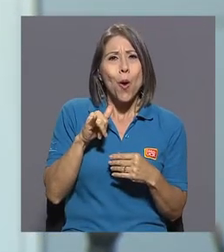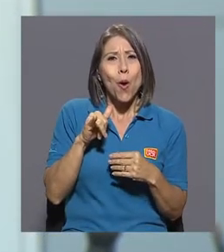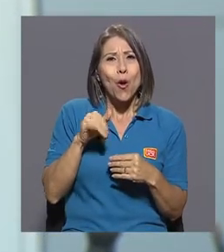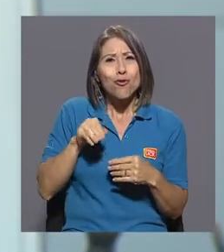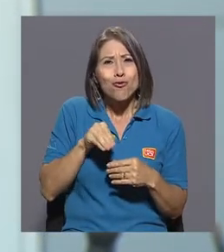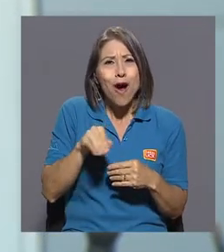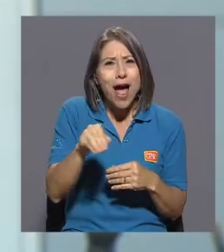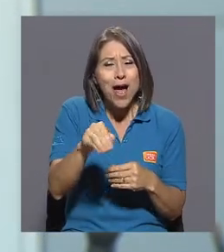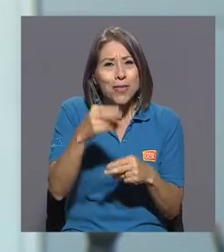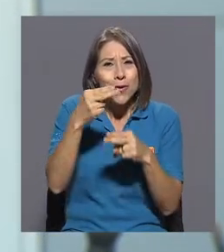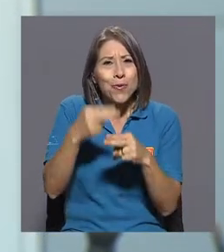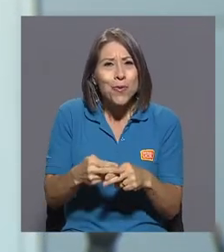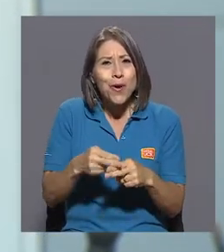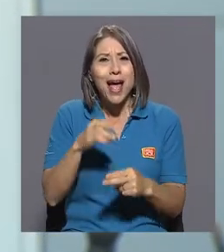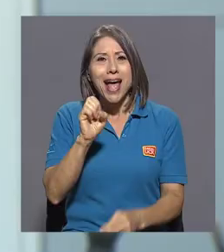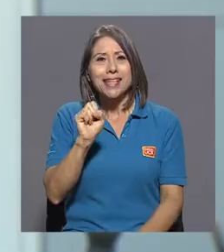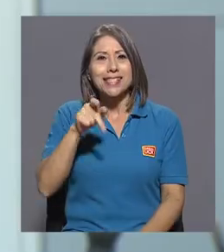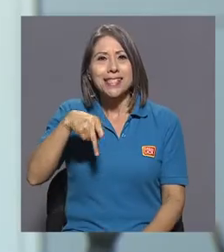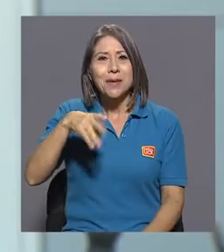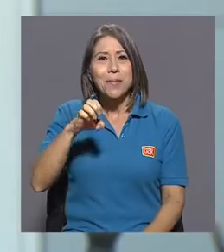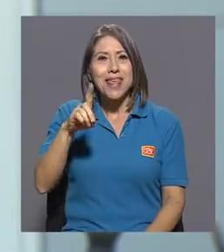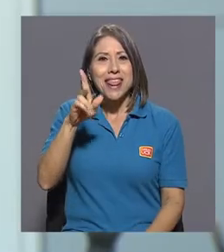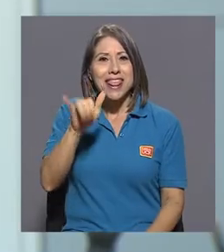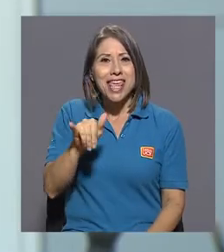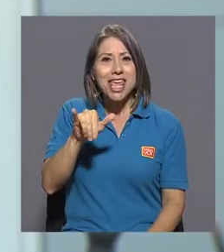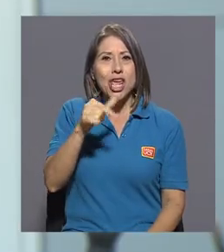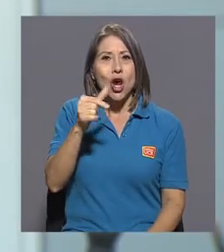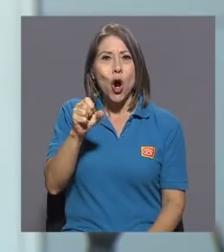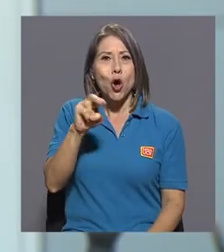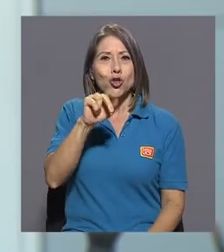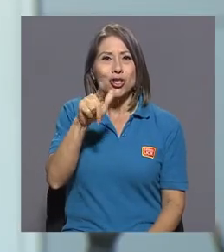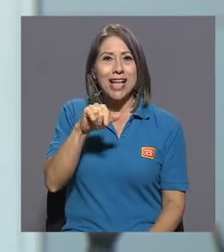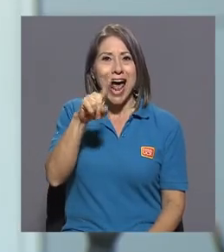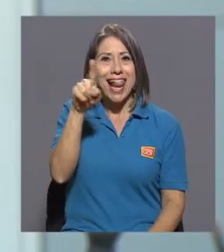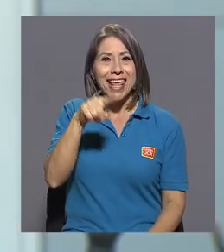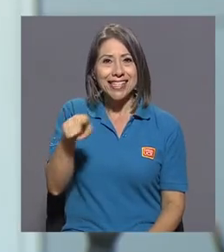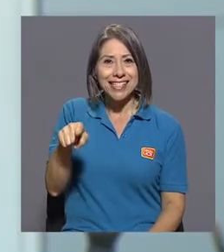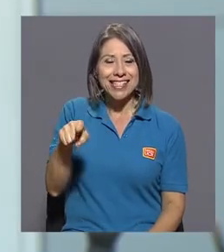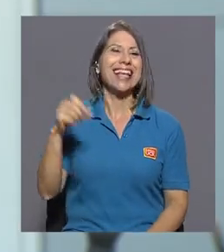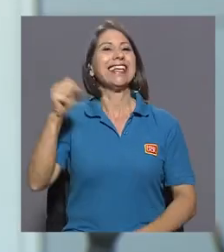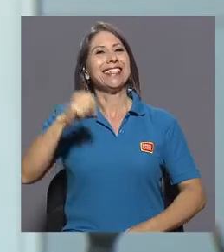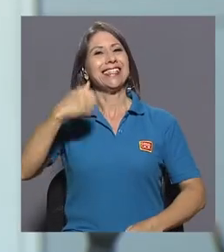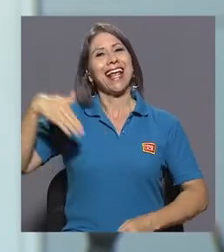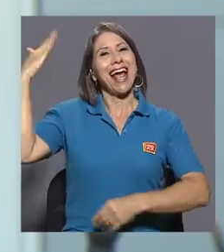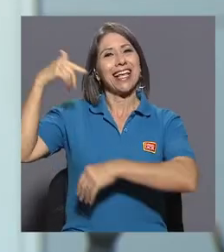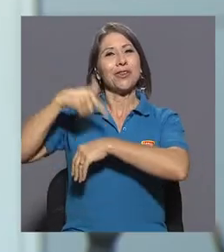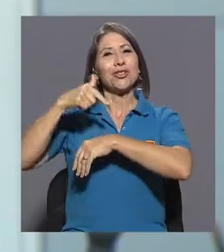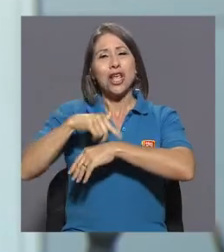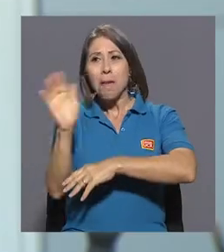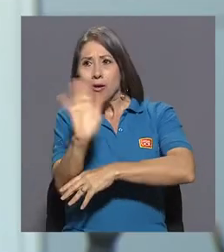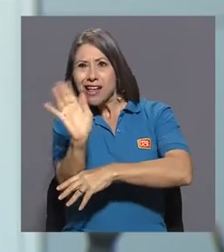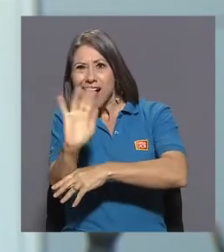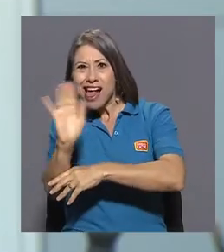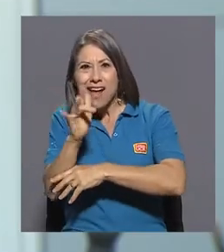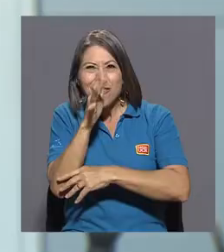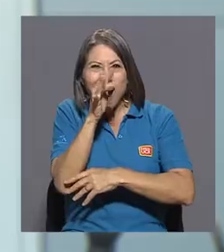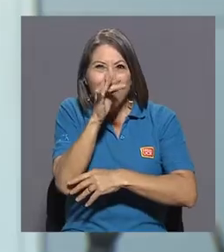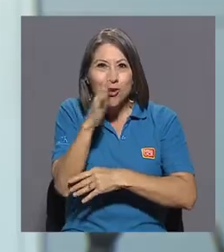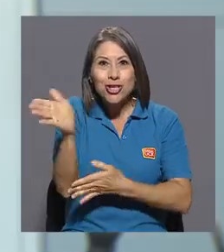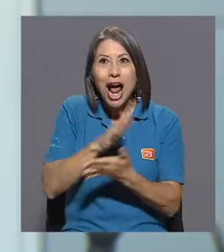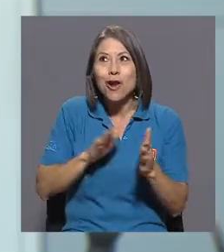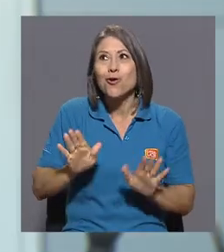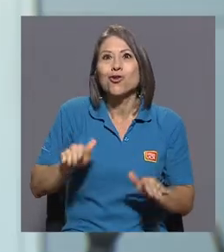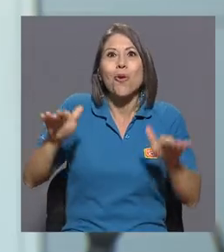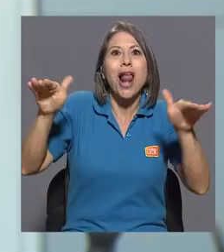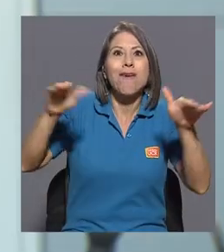porque, bueno, en aquellos tiempos, en las fábulas que habían antes, unos volaban, otros eran invisibles, pero el latino lo único que